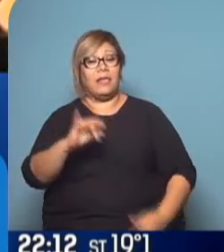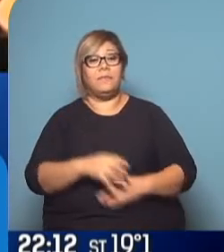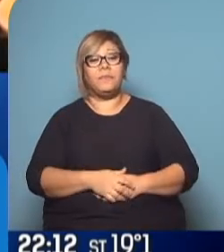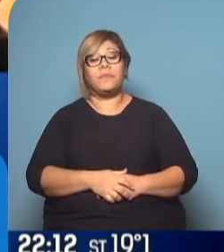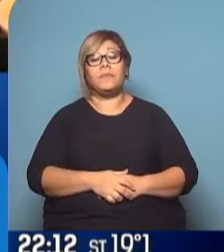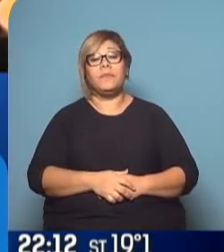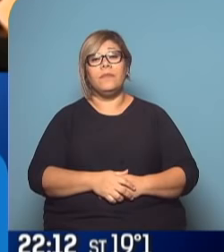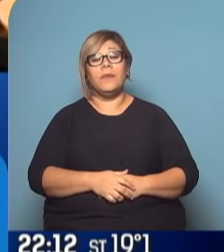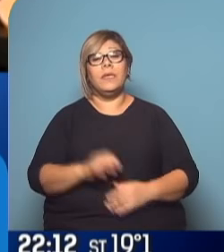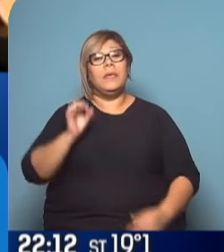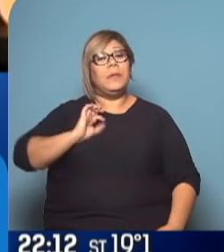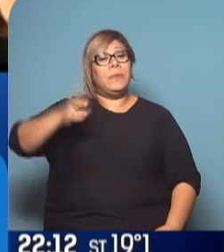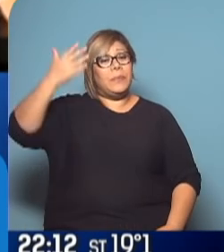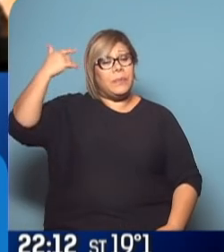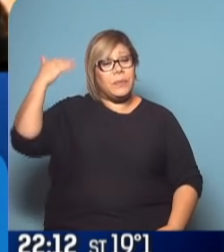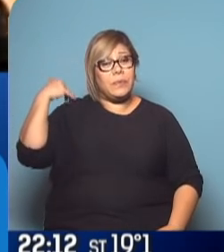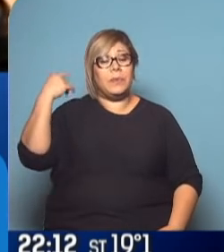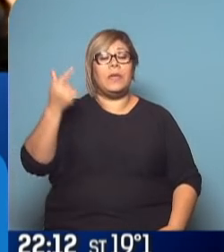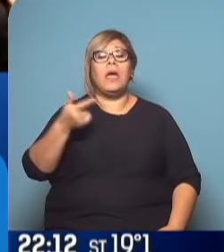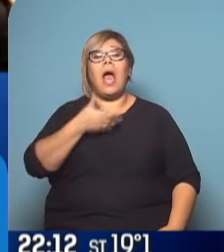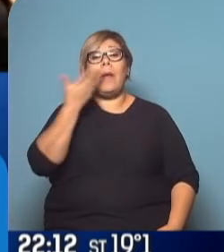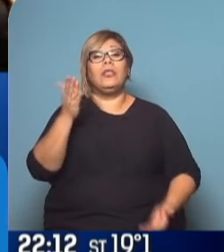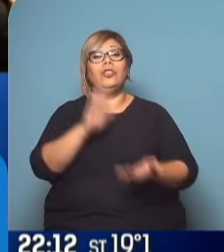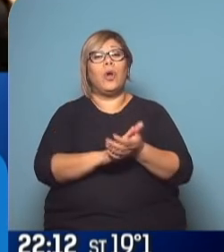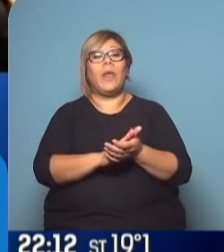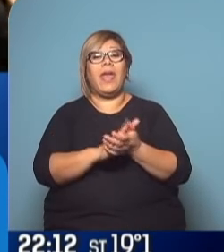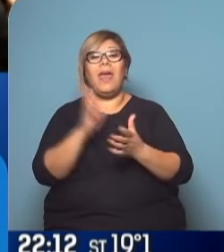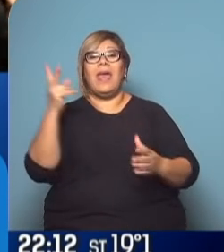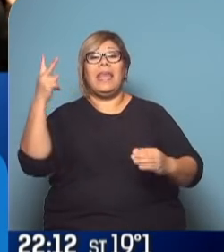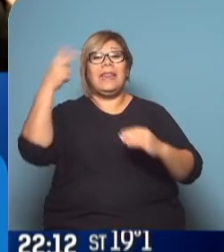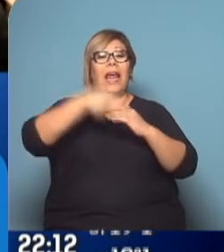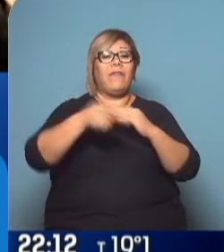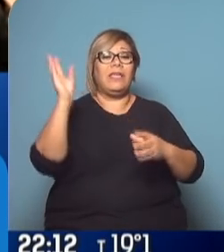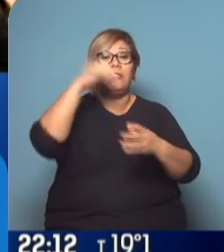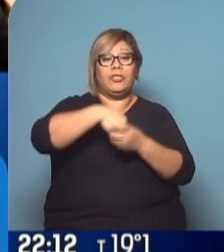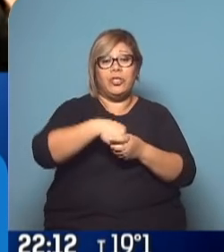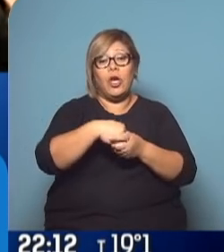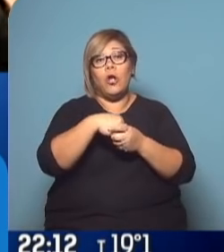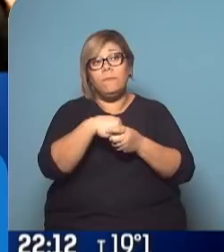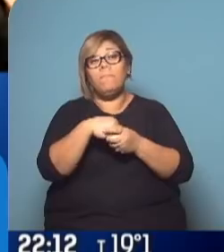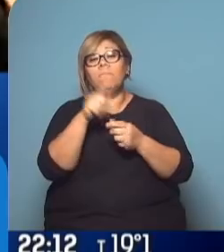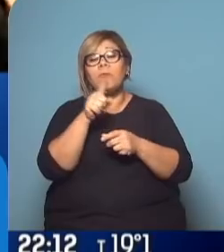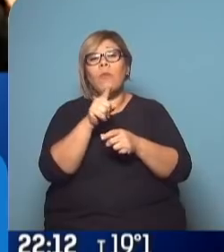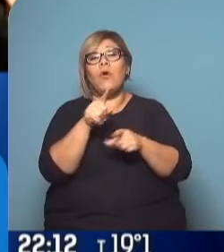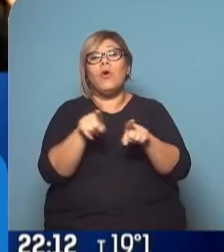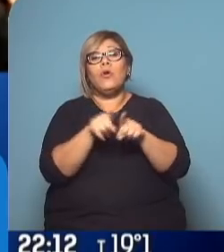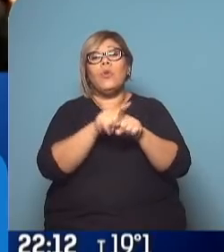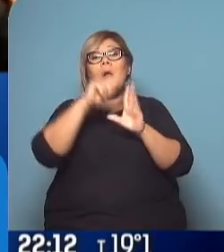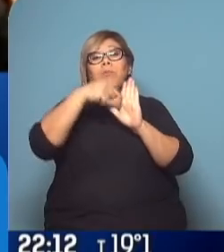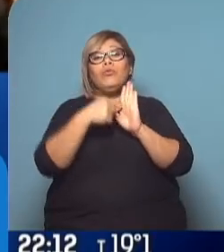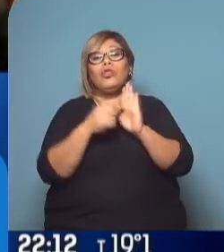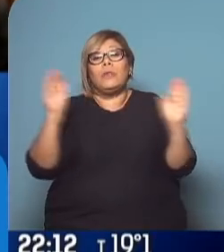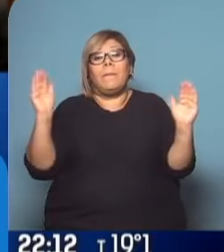ese momento la teoría de la soberanía y no intervención se acotó. O sea, se hizo un muro, se hizo un